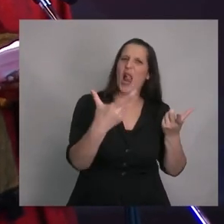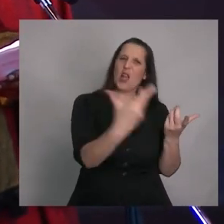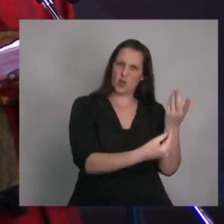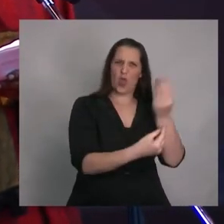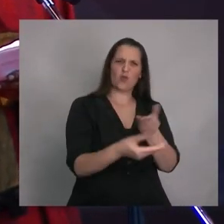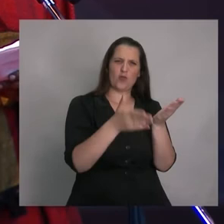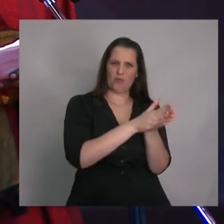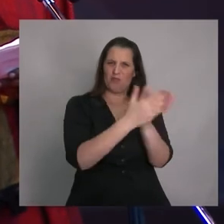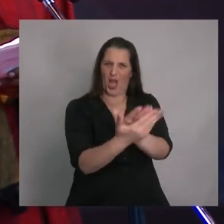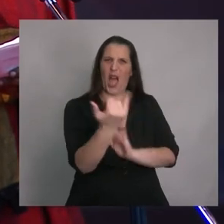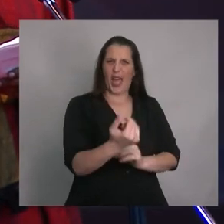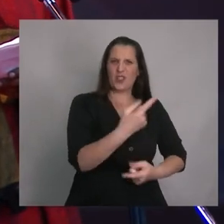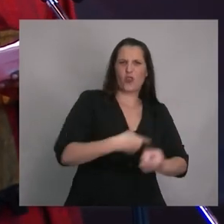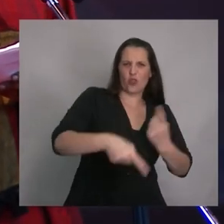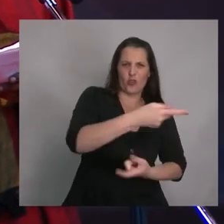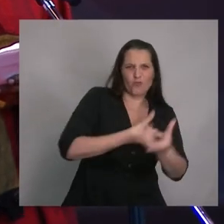los ricos